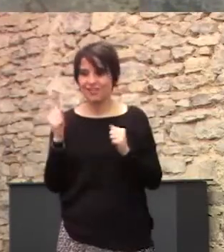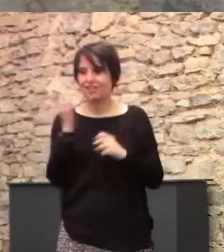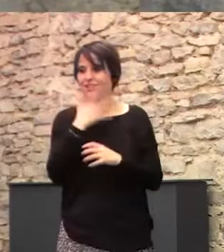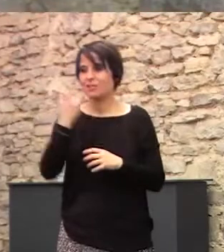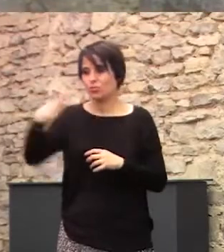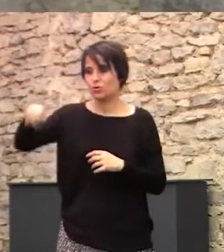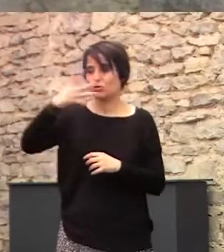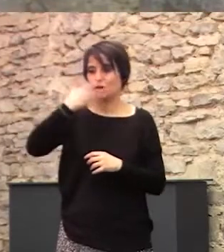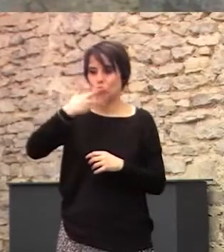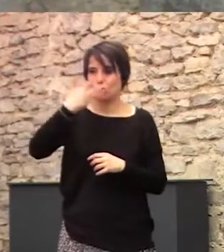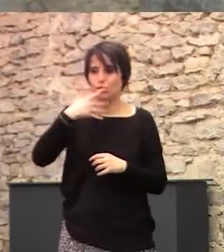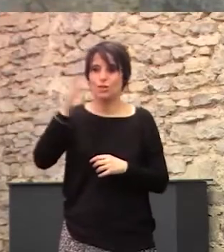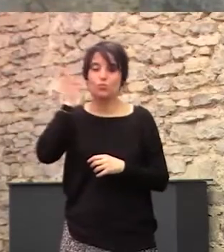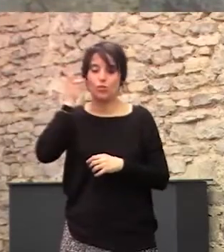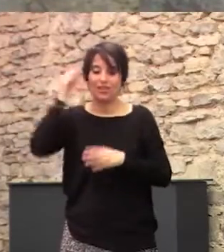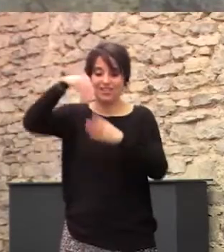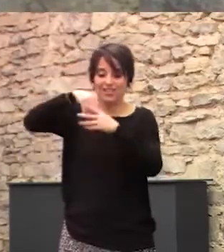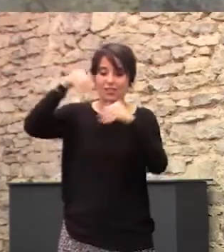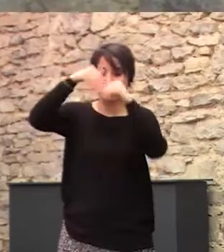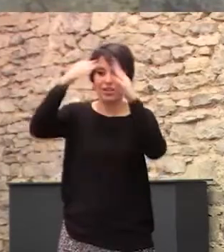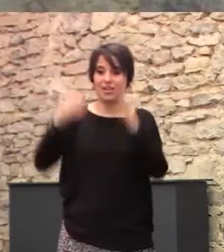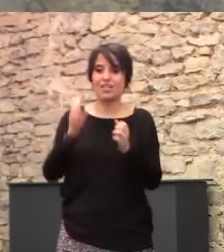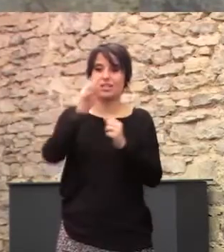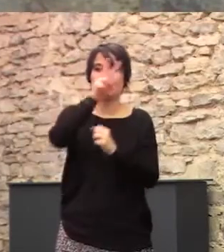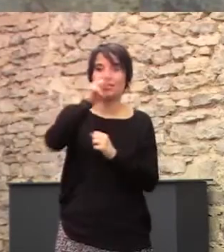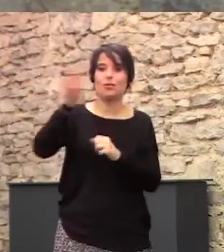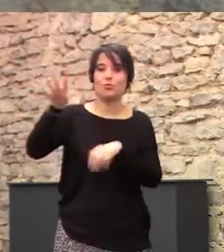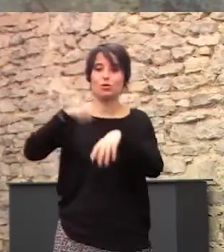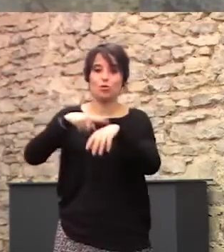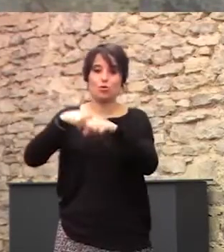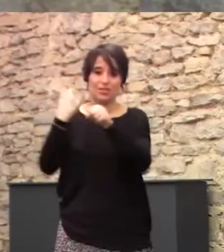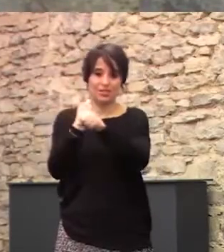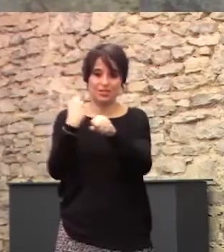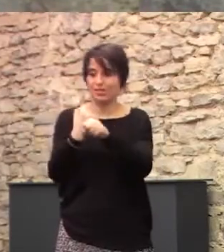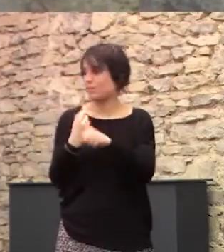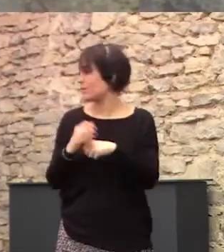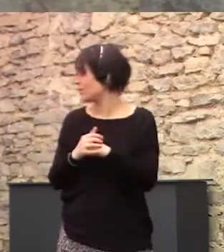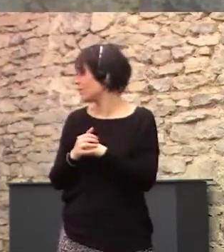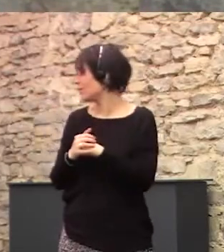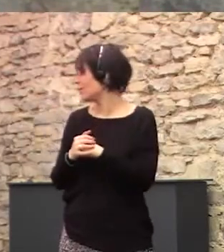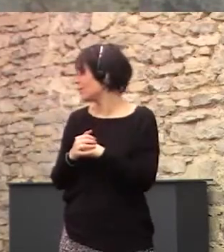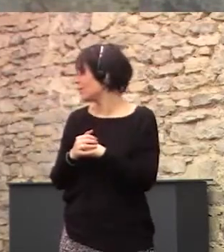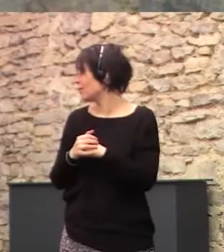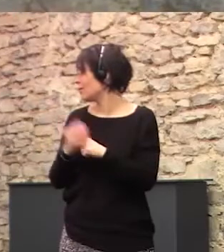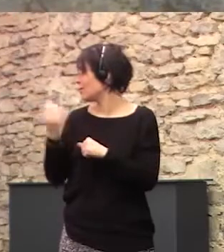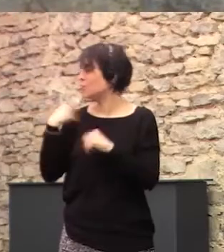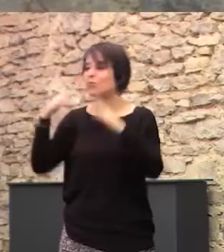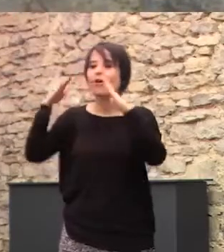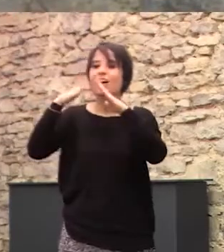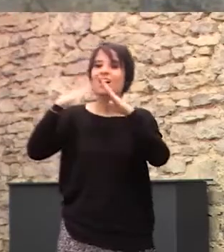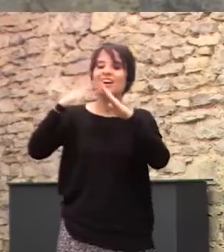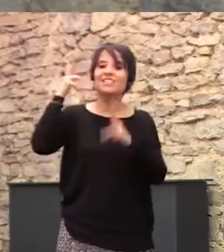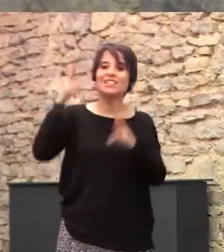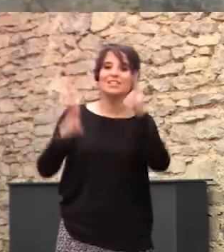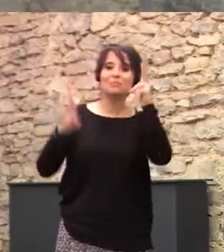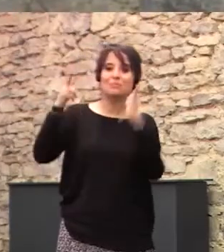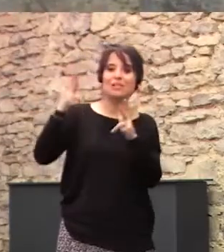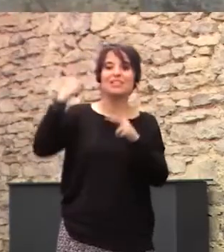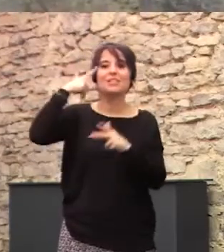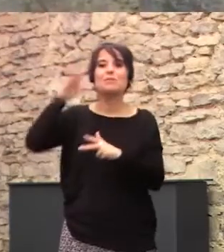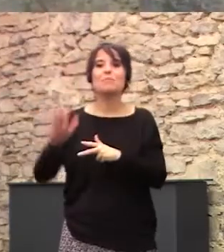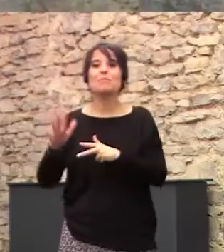todas conocemos, ¿no? Pero yo creo que esas domicilios vascos, que las casas me hace pensar en